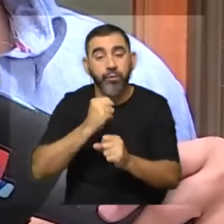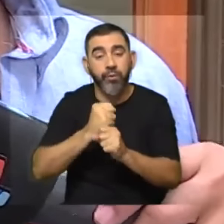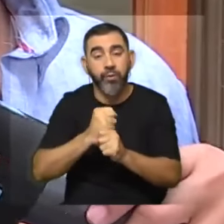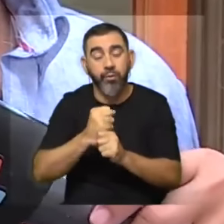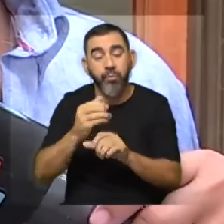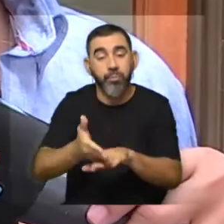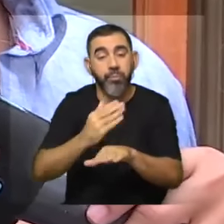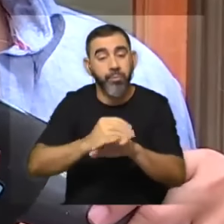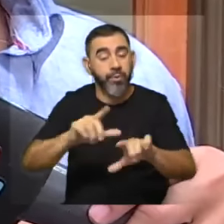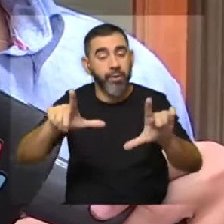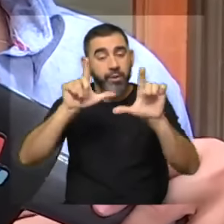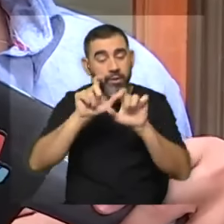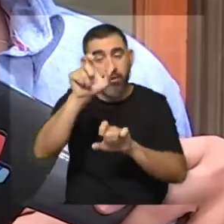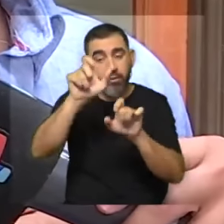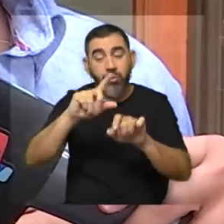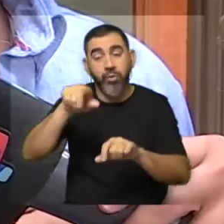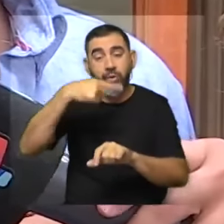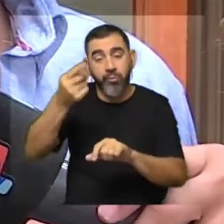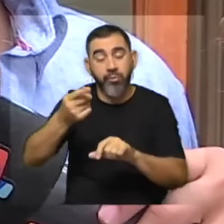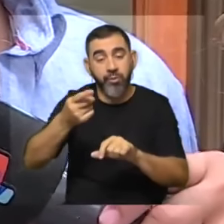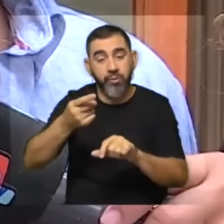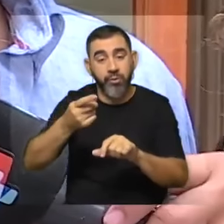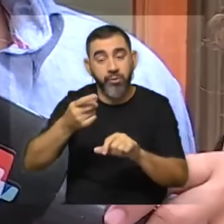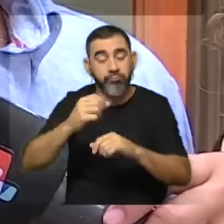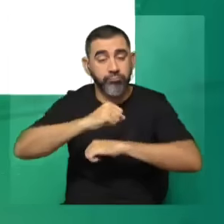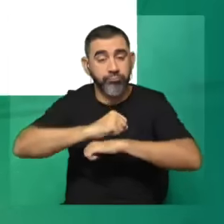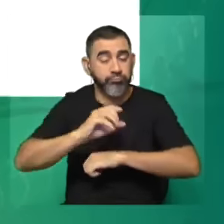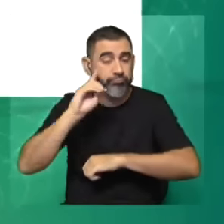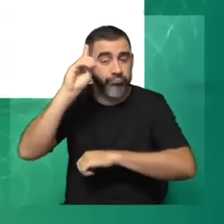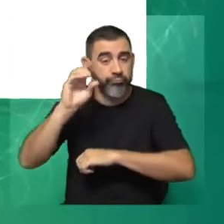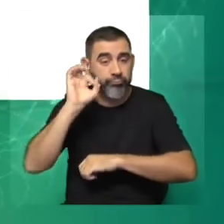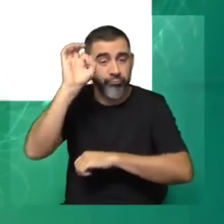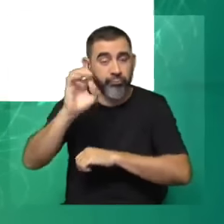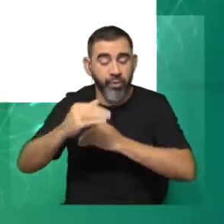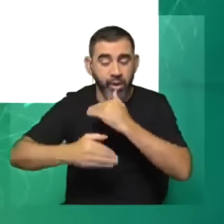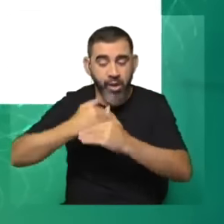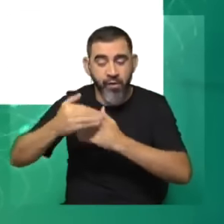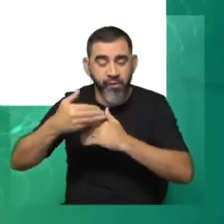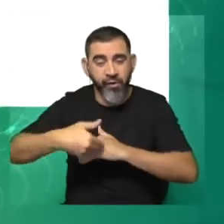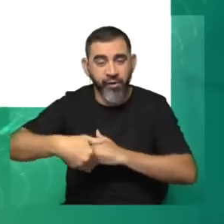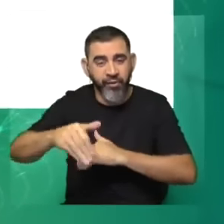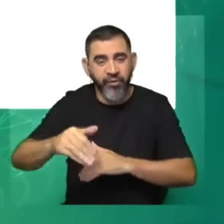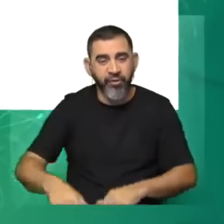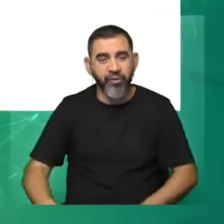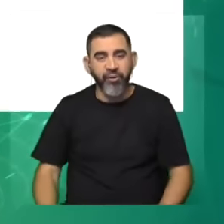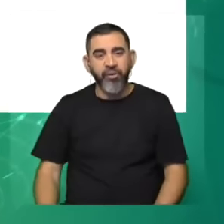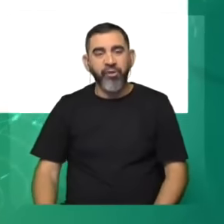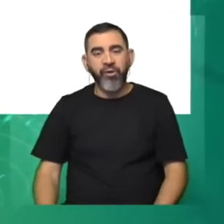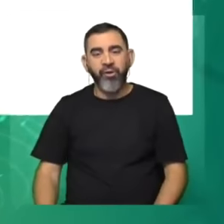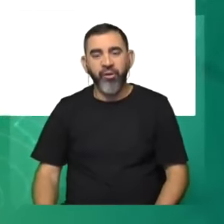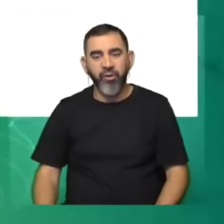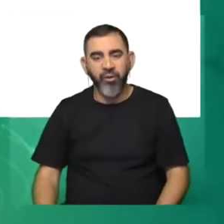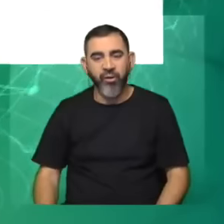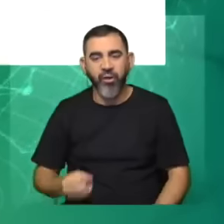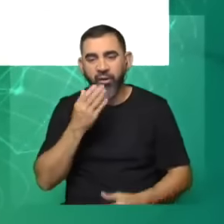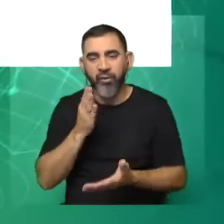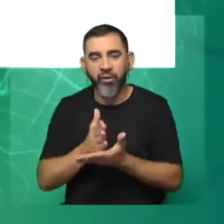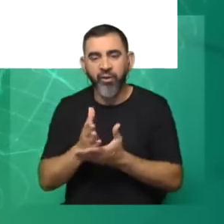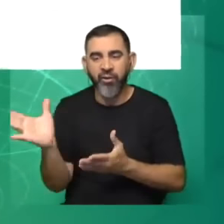prec candidatos y Con quienes después conformen las bancadas justamente para poder avanzar en esa legislación que sería en favor de todos los